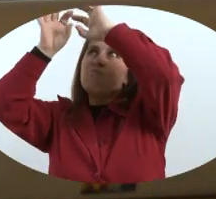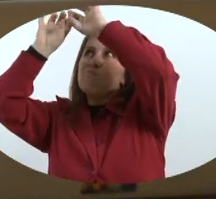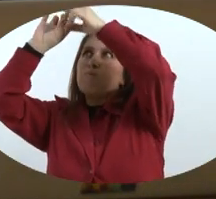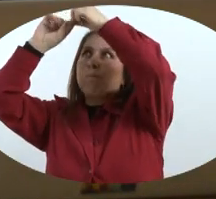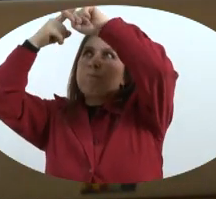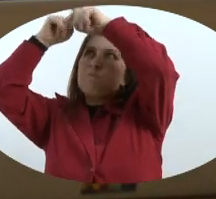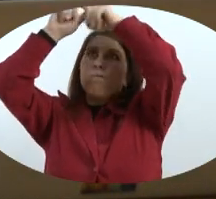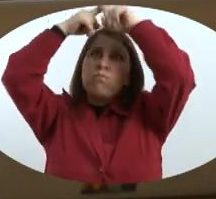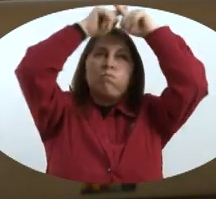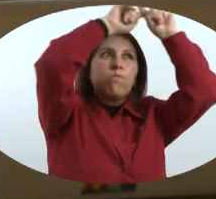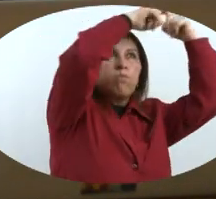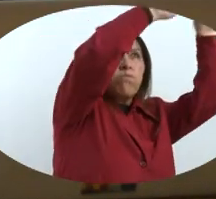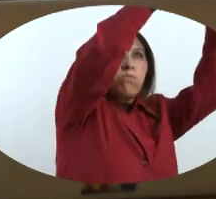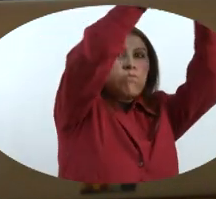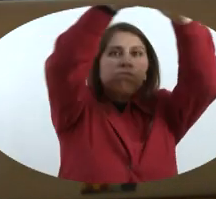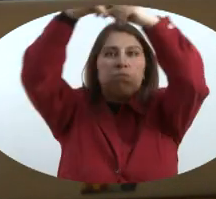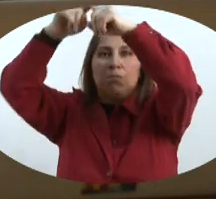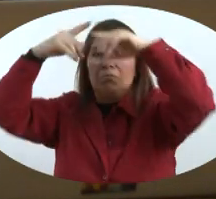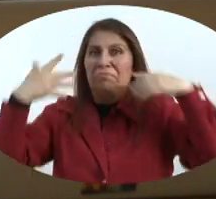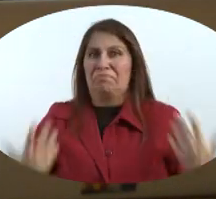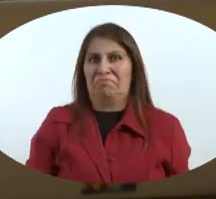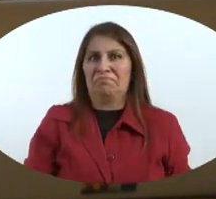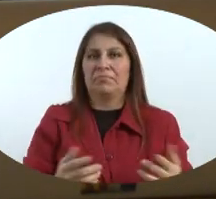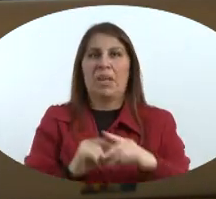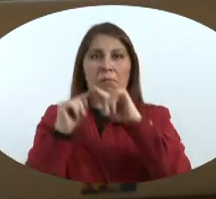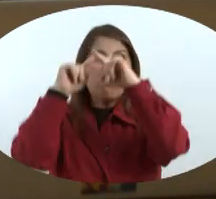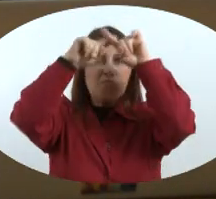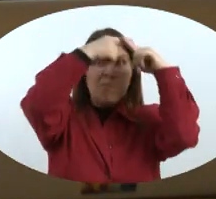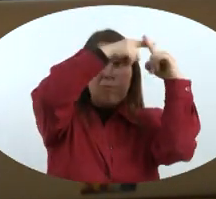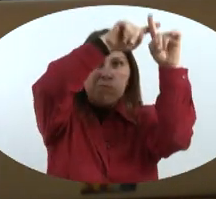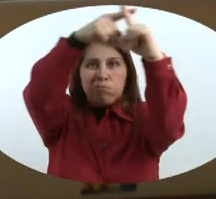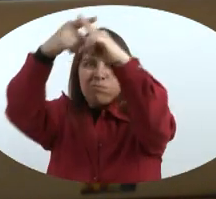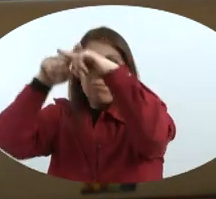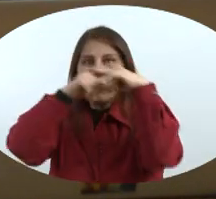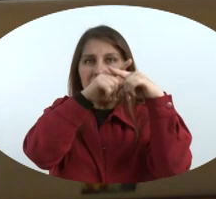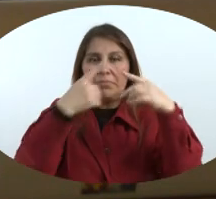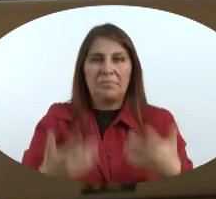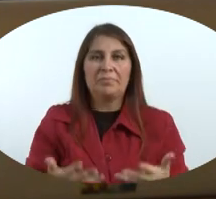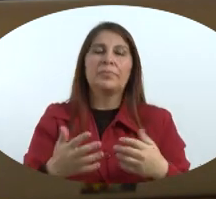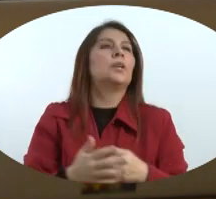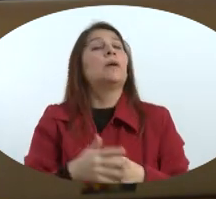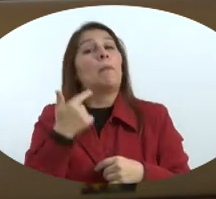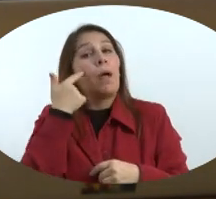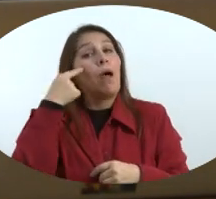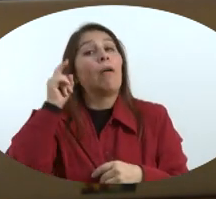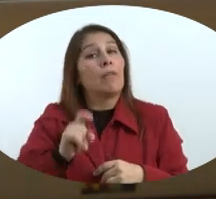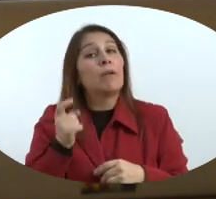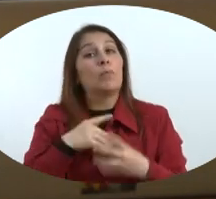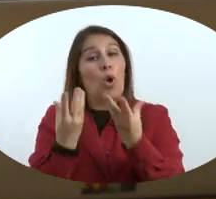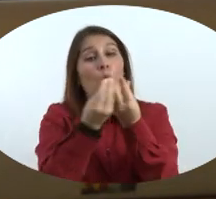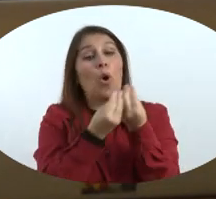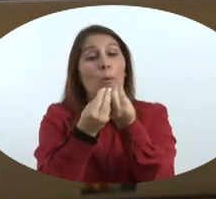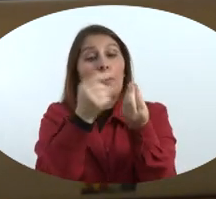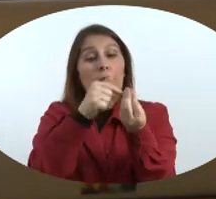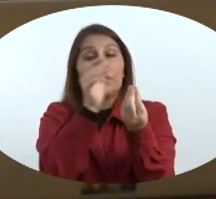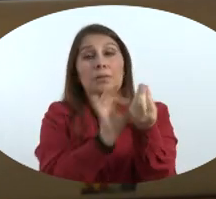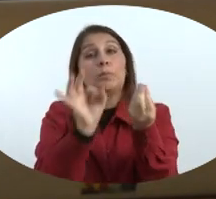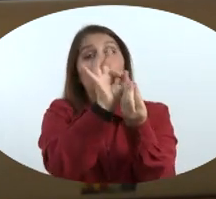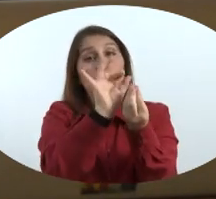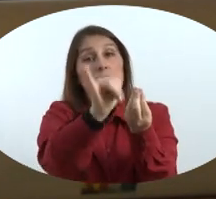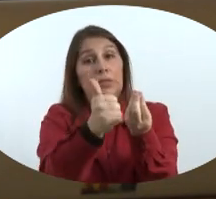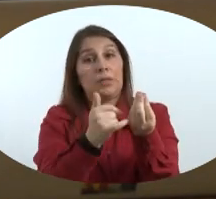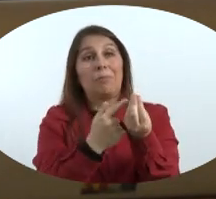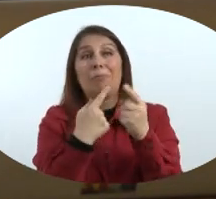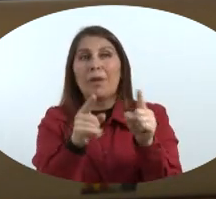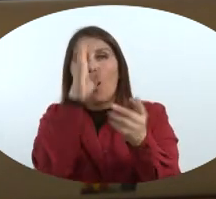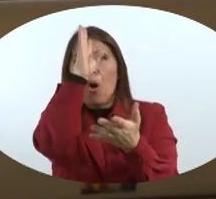si reconocemos las problemáticas de convivencia pero creemos que hay que tomar en cuenta las